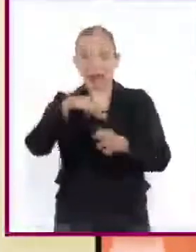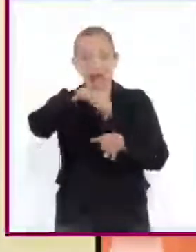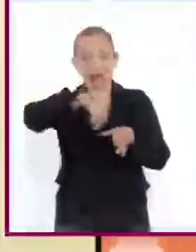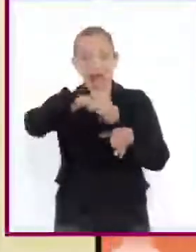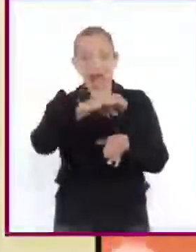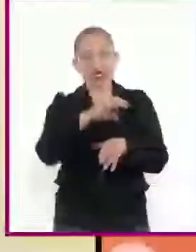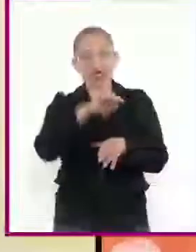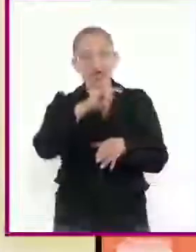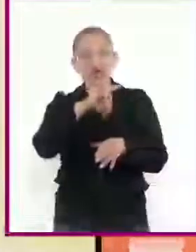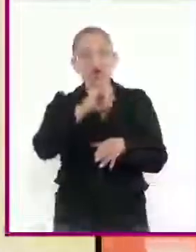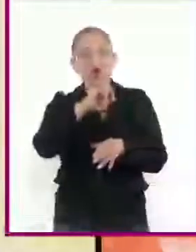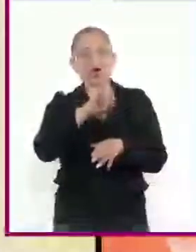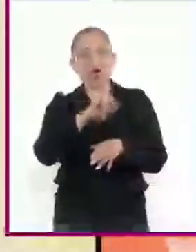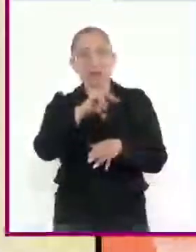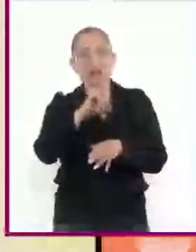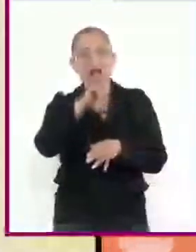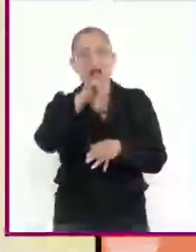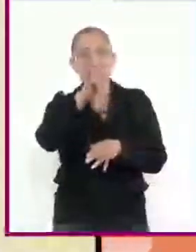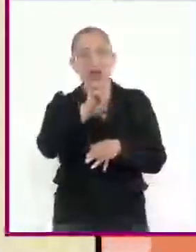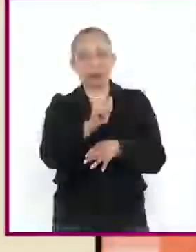de cianuro de plata.